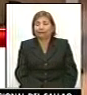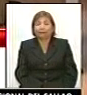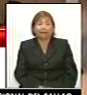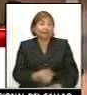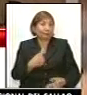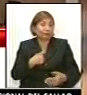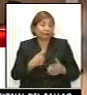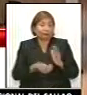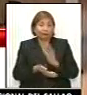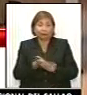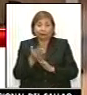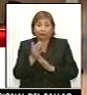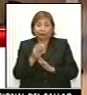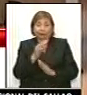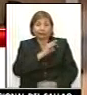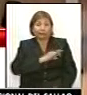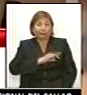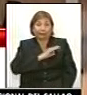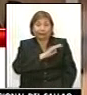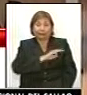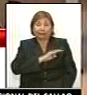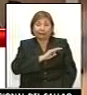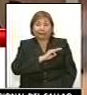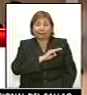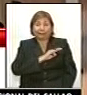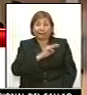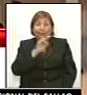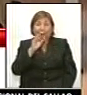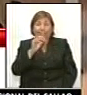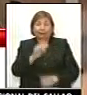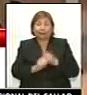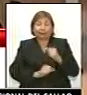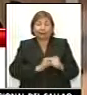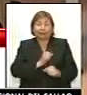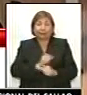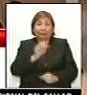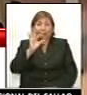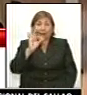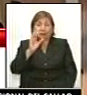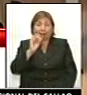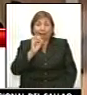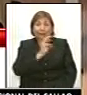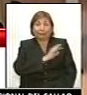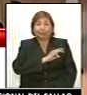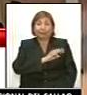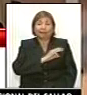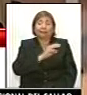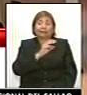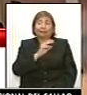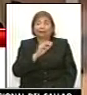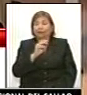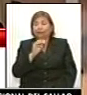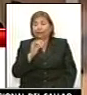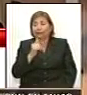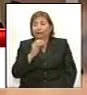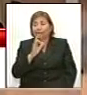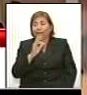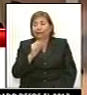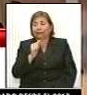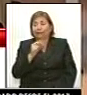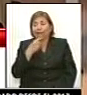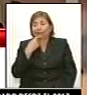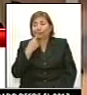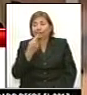Yo me fui de misiones, estoy hablando del año 90, me fui de misiones con Jeffrey Daniels.